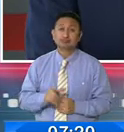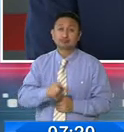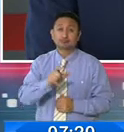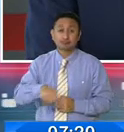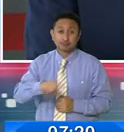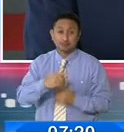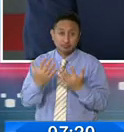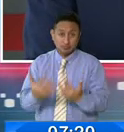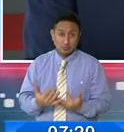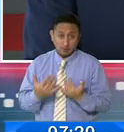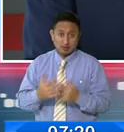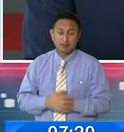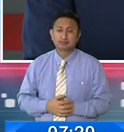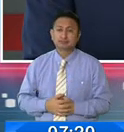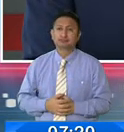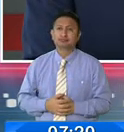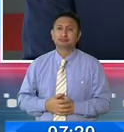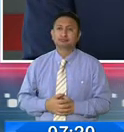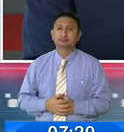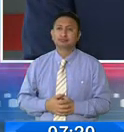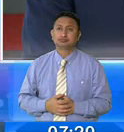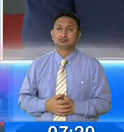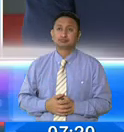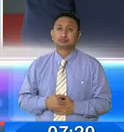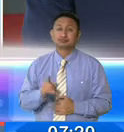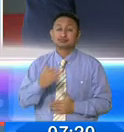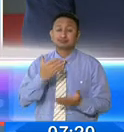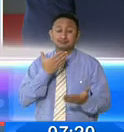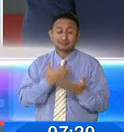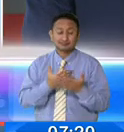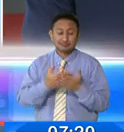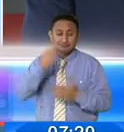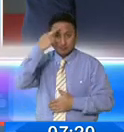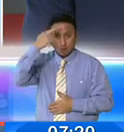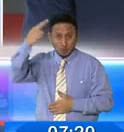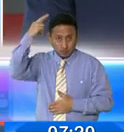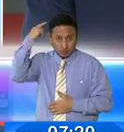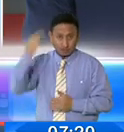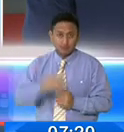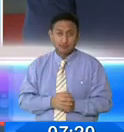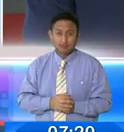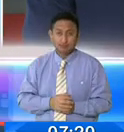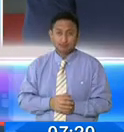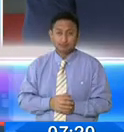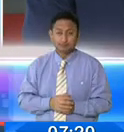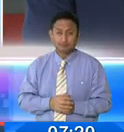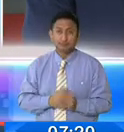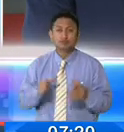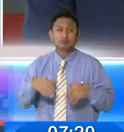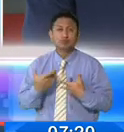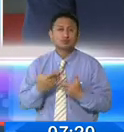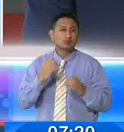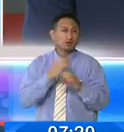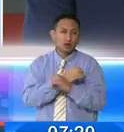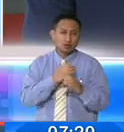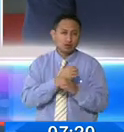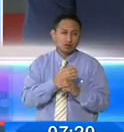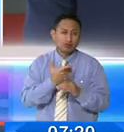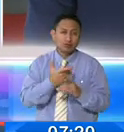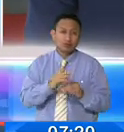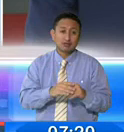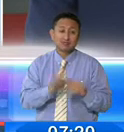esperando. Gracias, Roberto. La fórmula o el